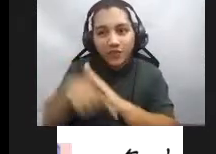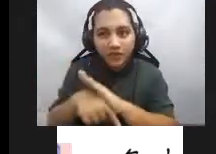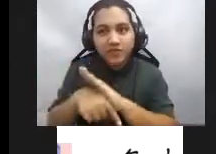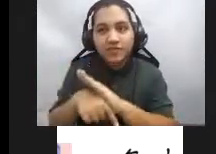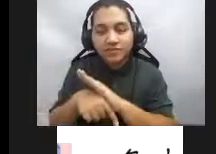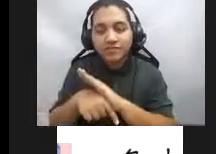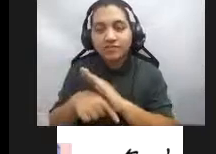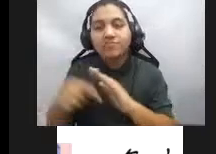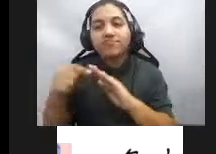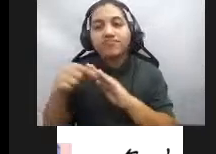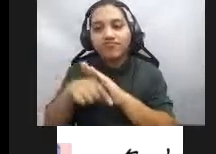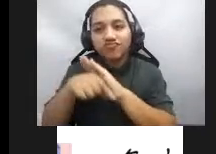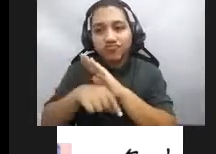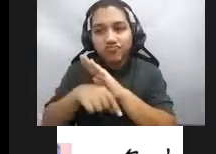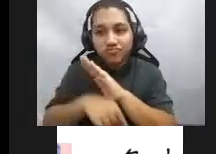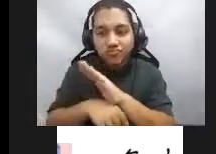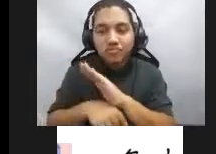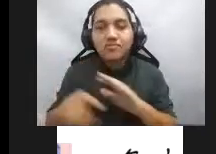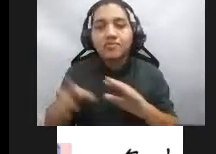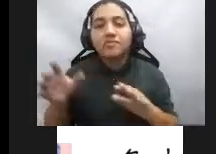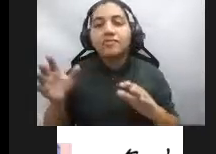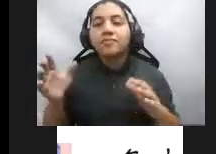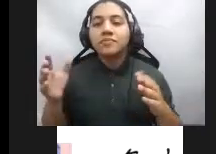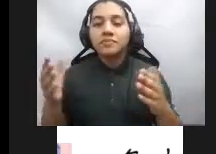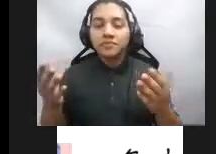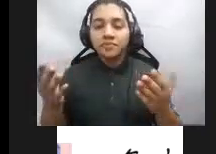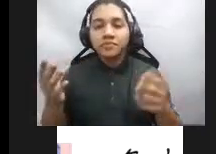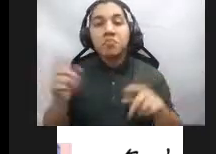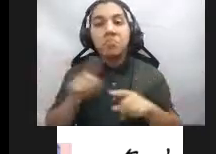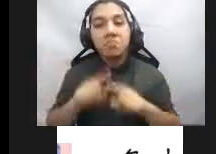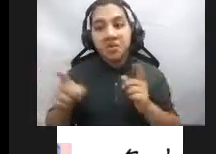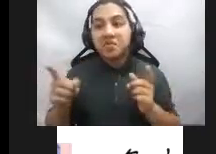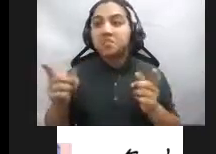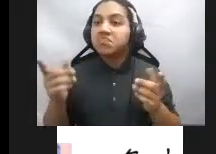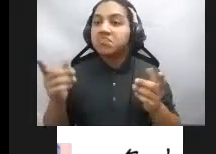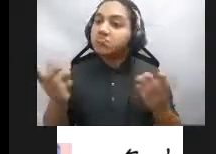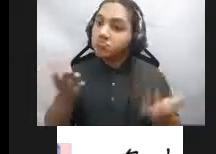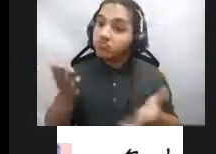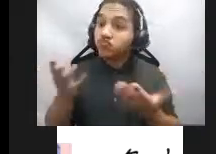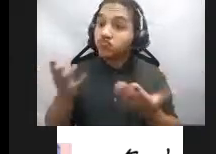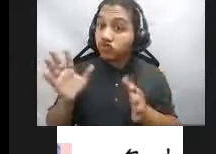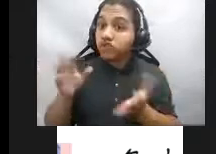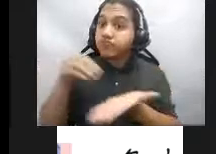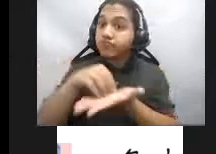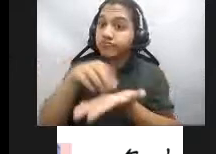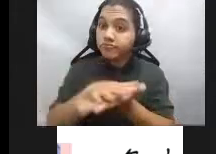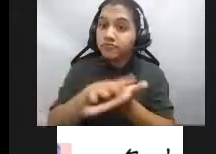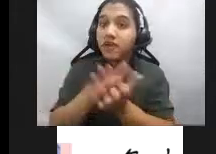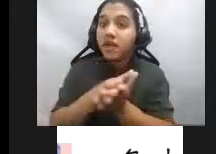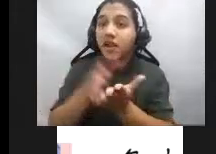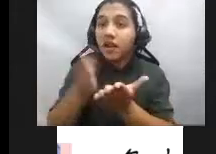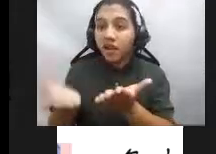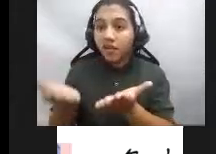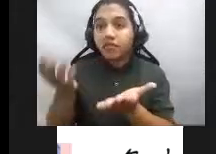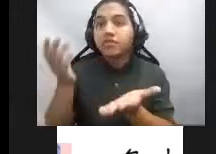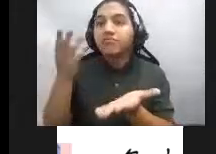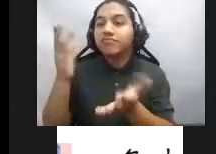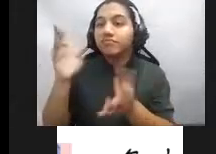más profundidad, pero ha estado en los libros y en las indagaciones desde hace 20, 25